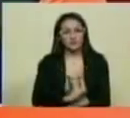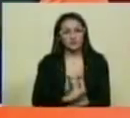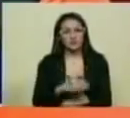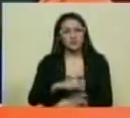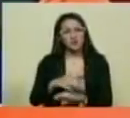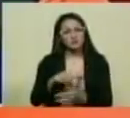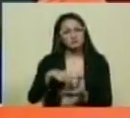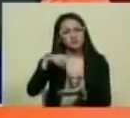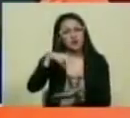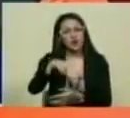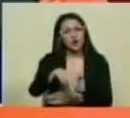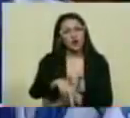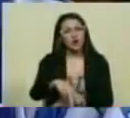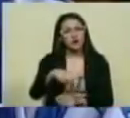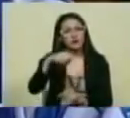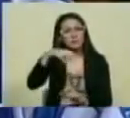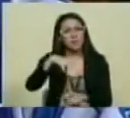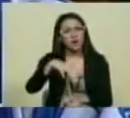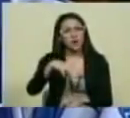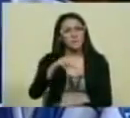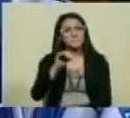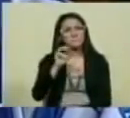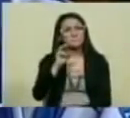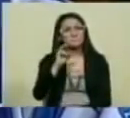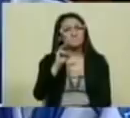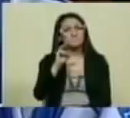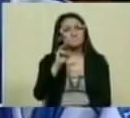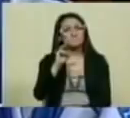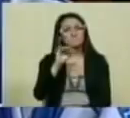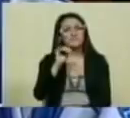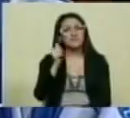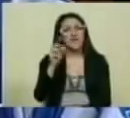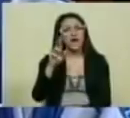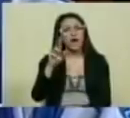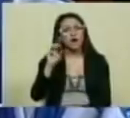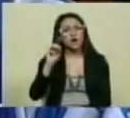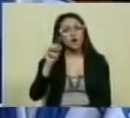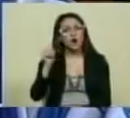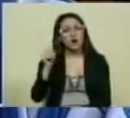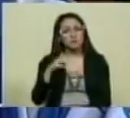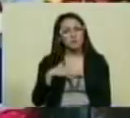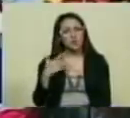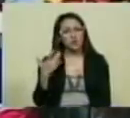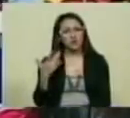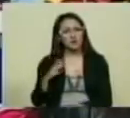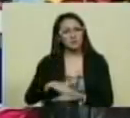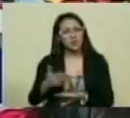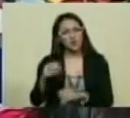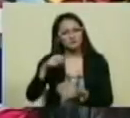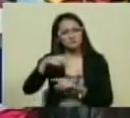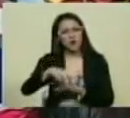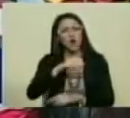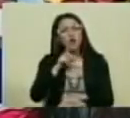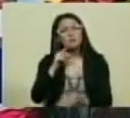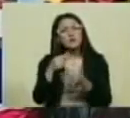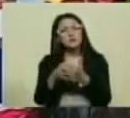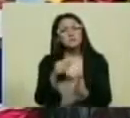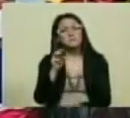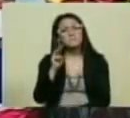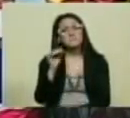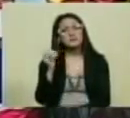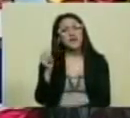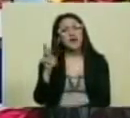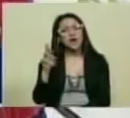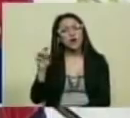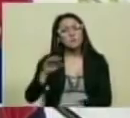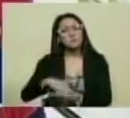los Piaroa cuando yo salté? Y yo me le quedo viendo así: ¿cómo que yo salto? Porque yo quiero saltar por los Piaroa. No, dime por qué. Le